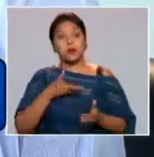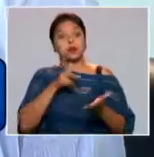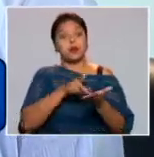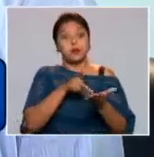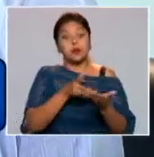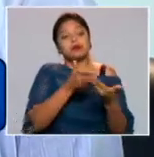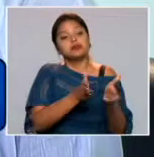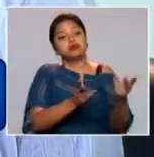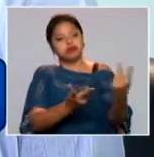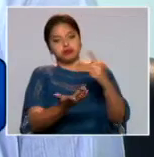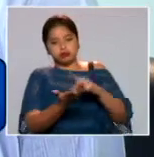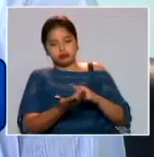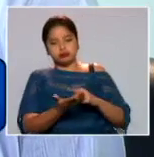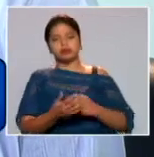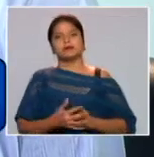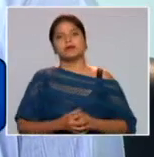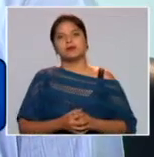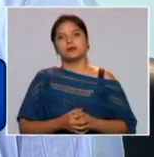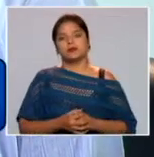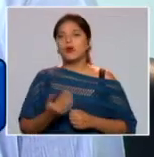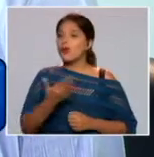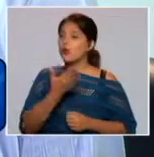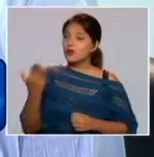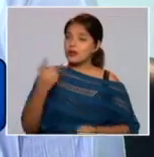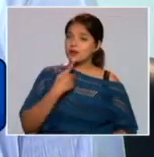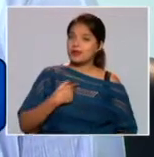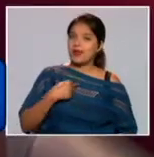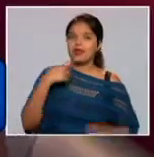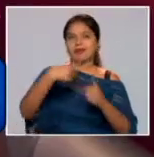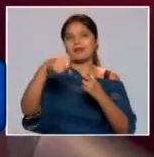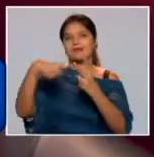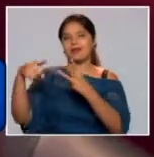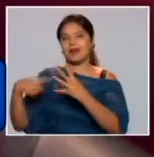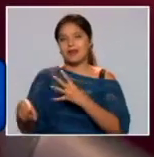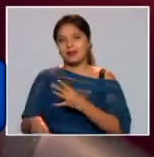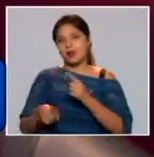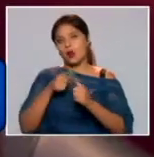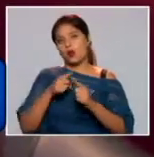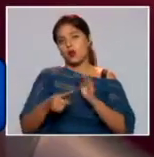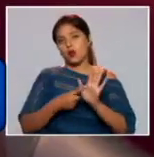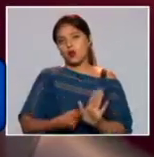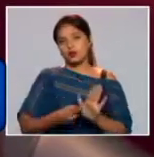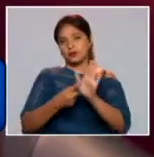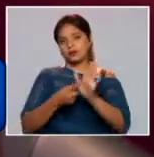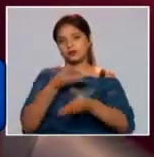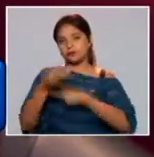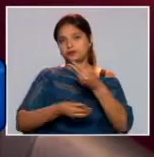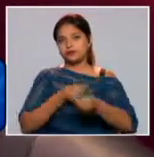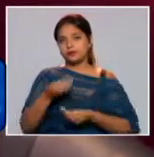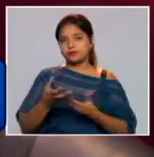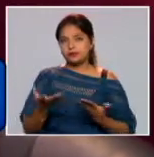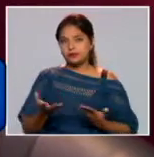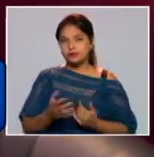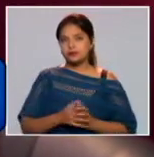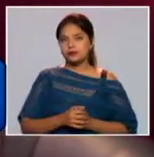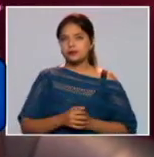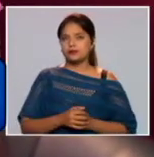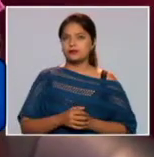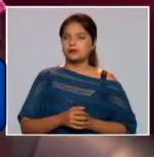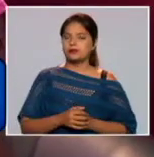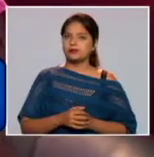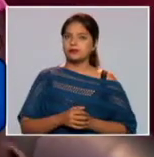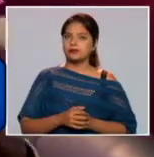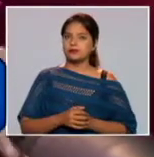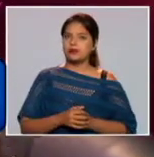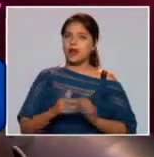artistas para los artistas ustedes nos han hablado el día de hoy de las diferentes obras que ustedes han podido desarrollar si hablamos de la parte eh